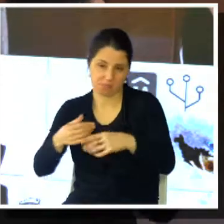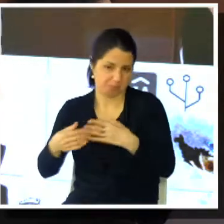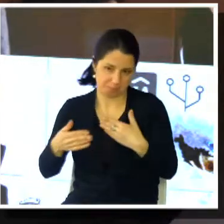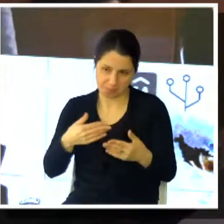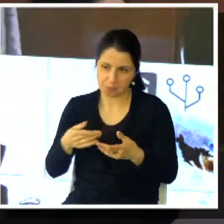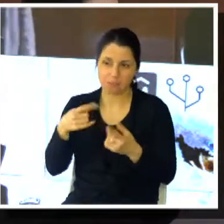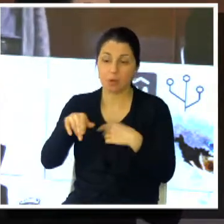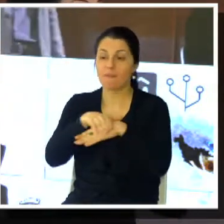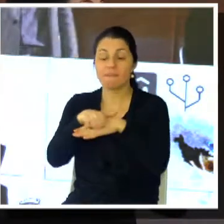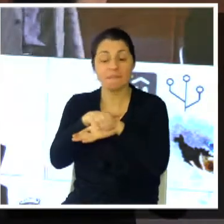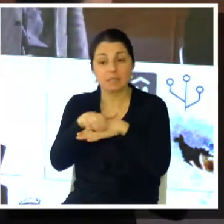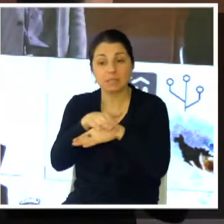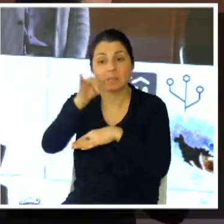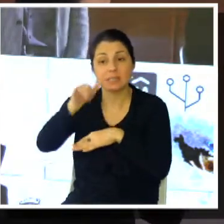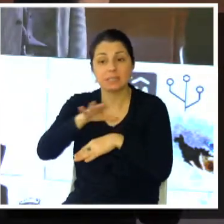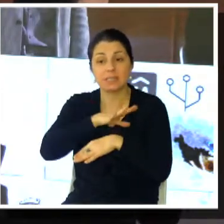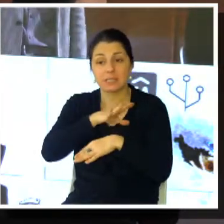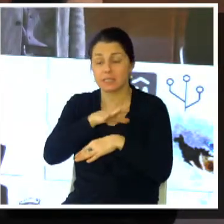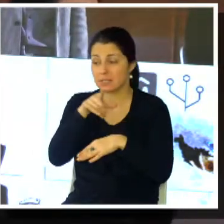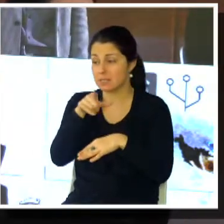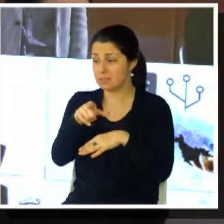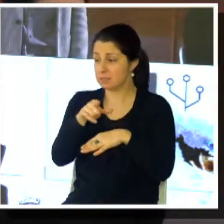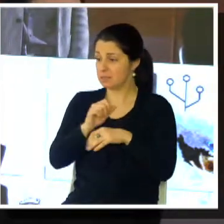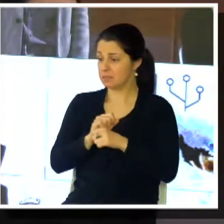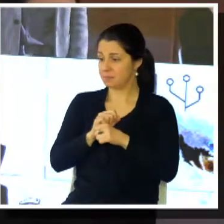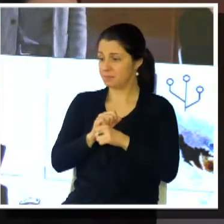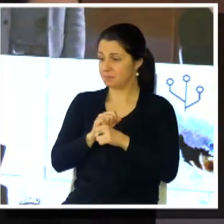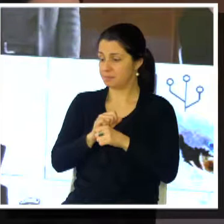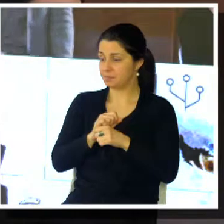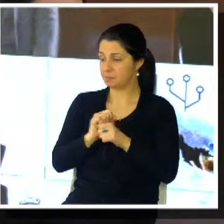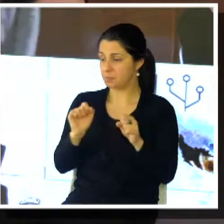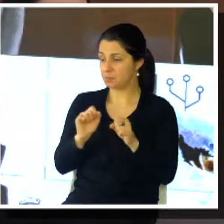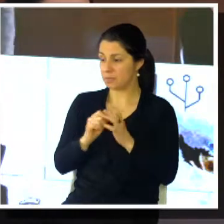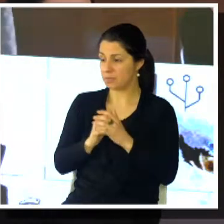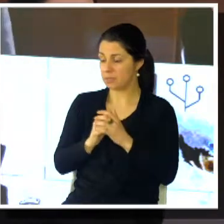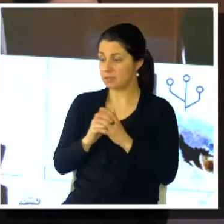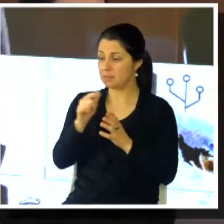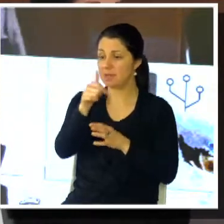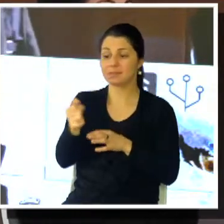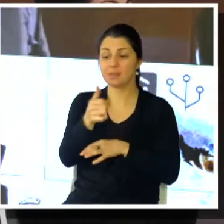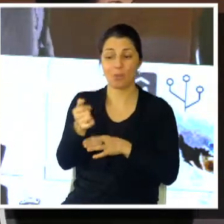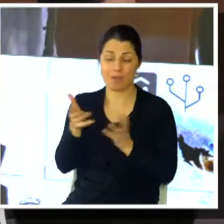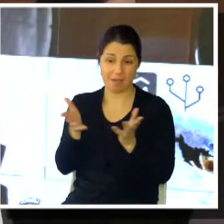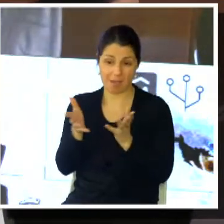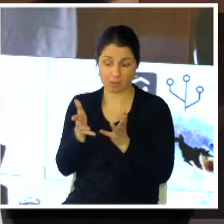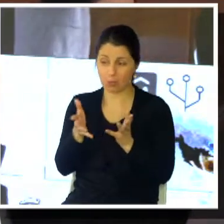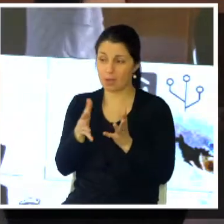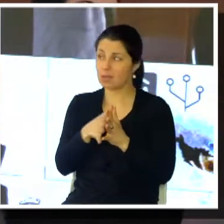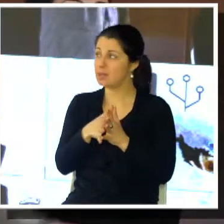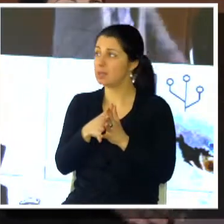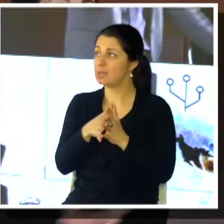pero básicamente se tiene ese potencial, ¿verdad? Bueno, las redes celulares actuales